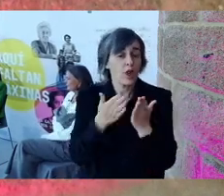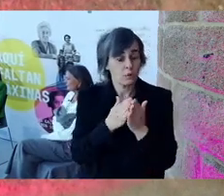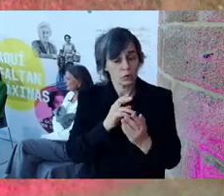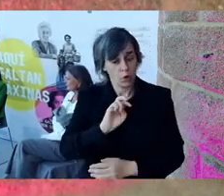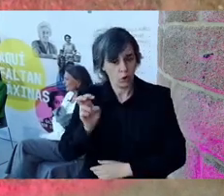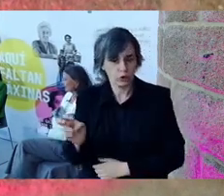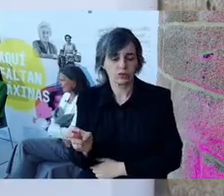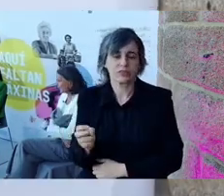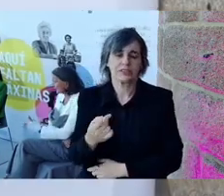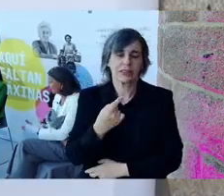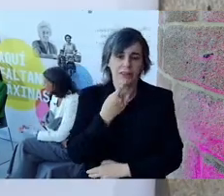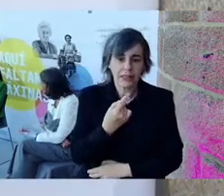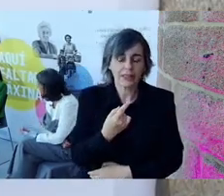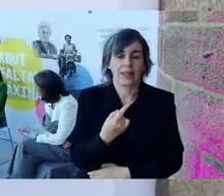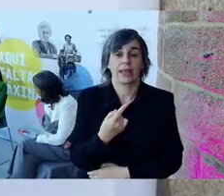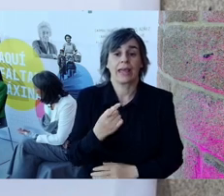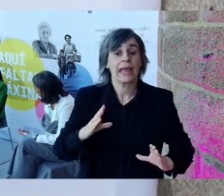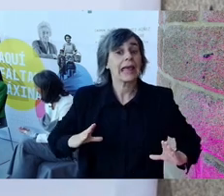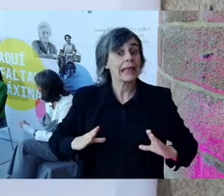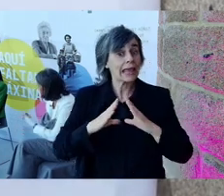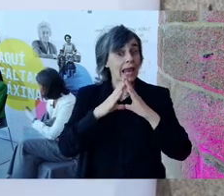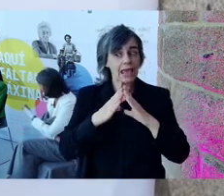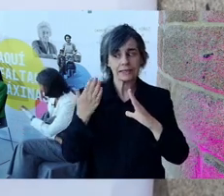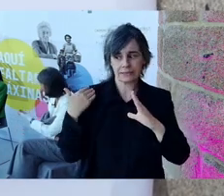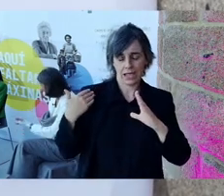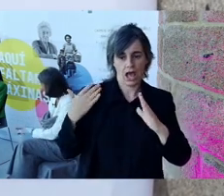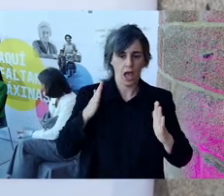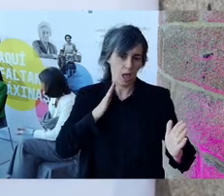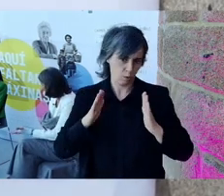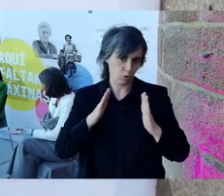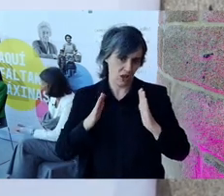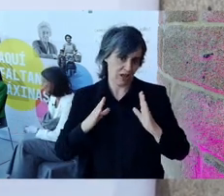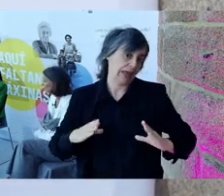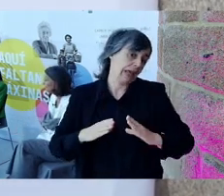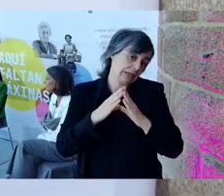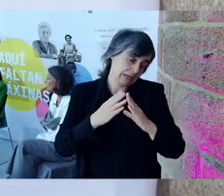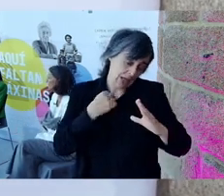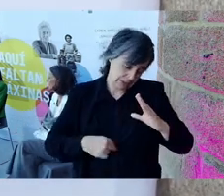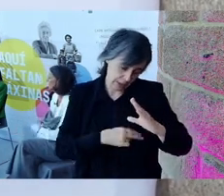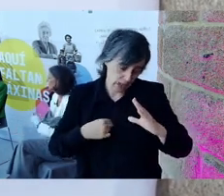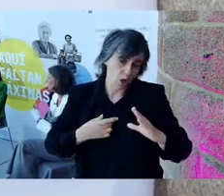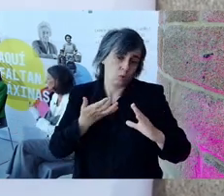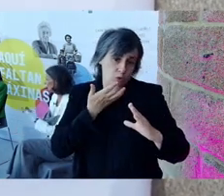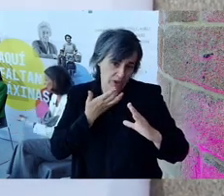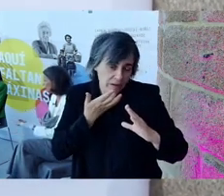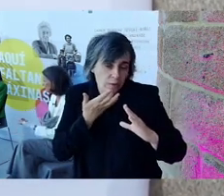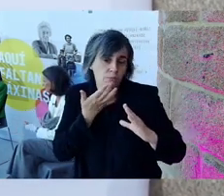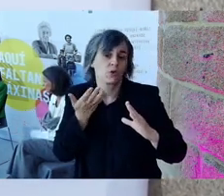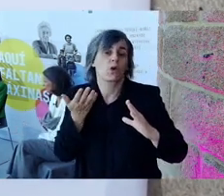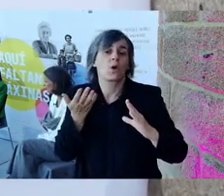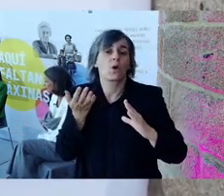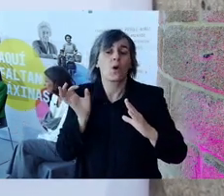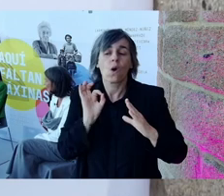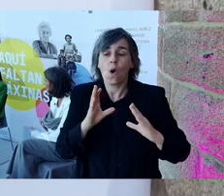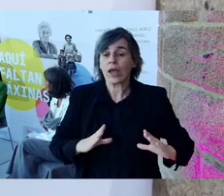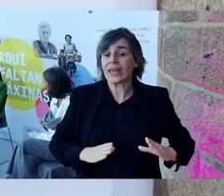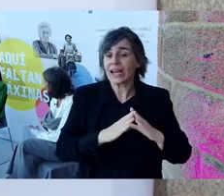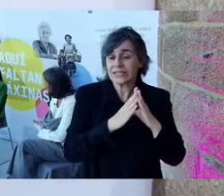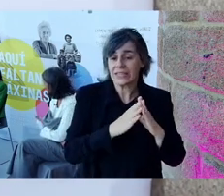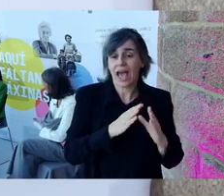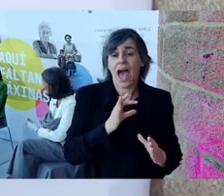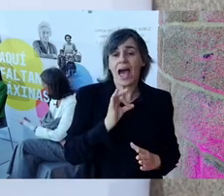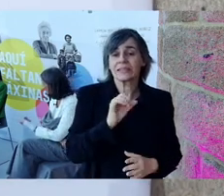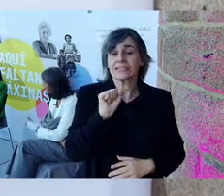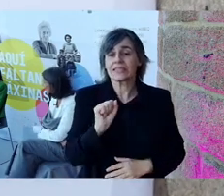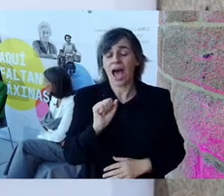más incide en eso, es que a la iglesia en ese momento, a la iglesia de Compostela, por ejemplo, a Jermírez, a la